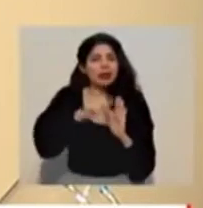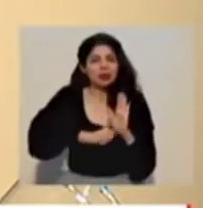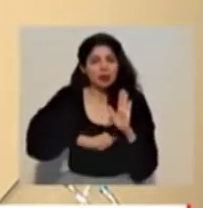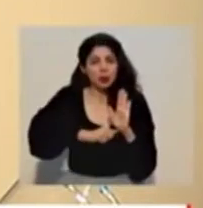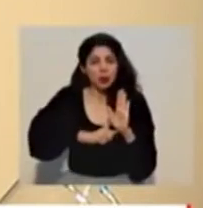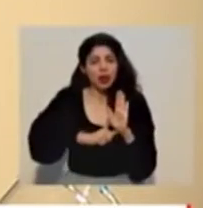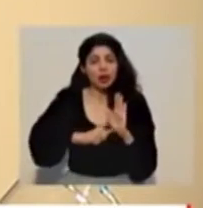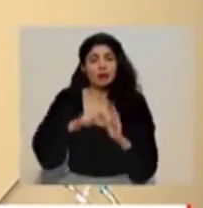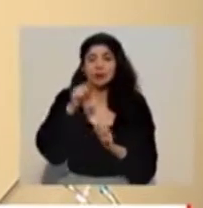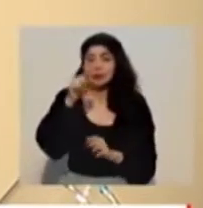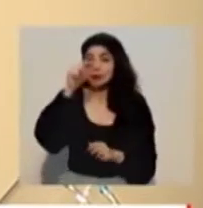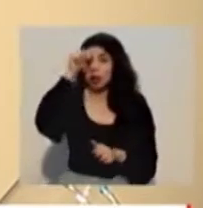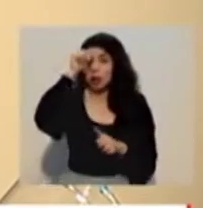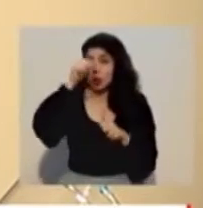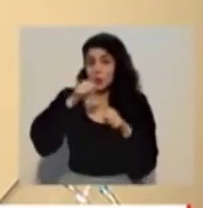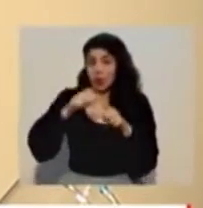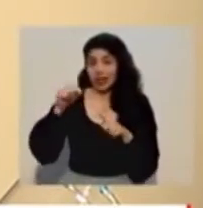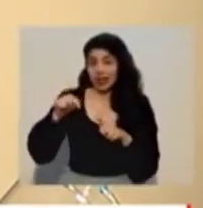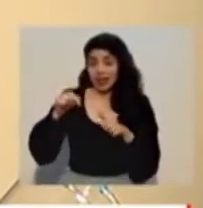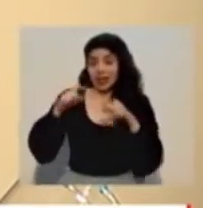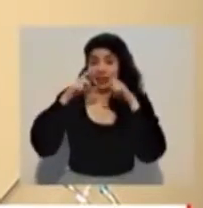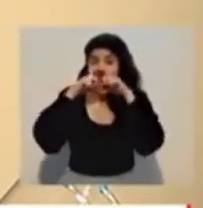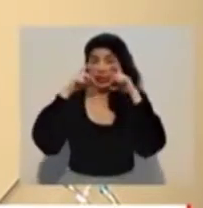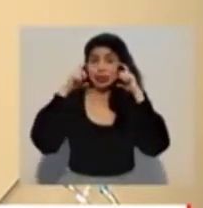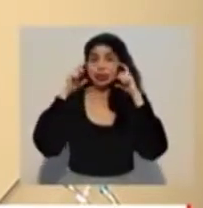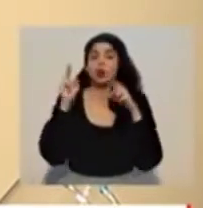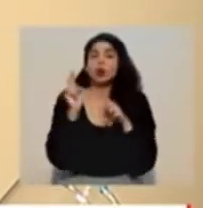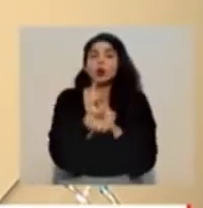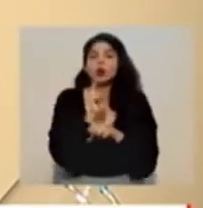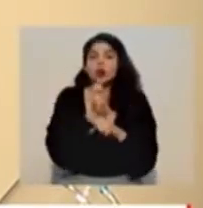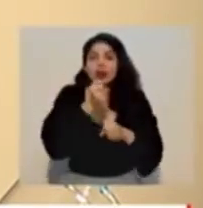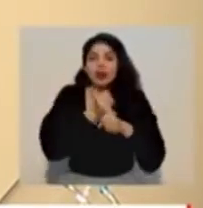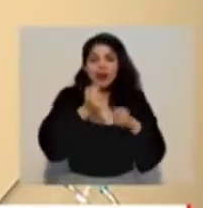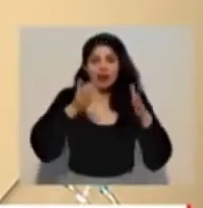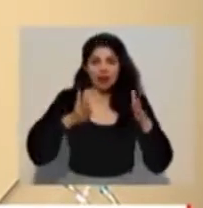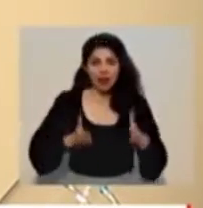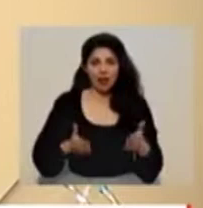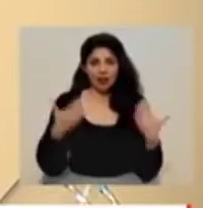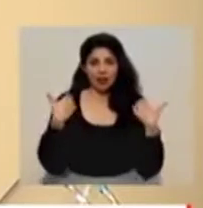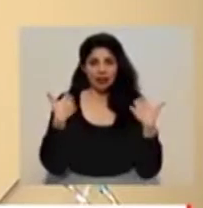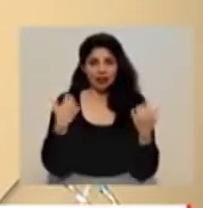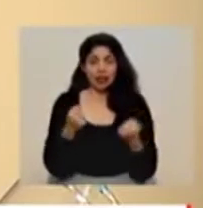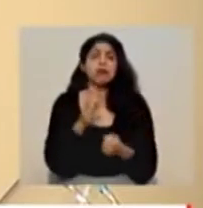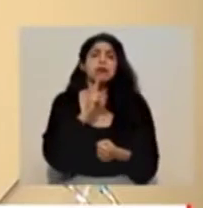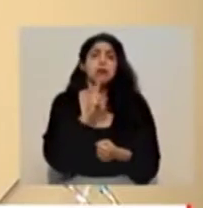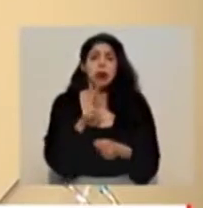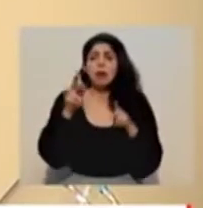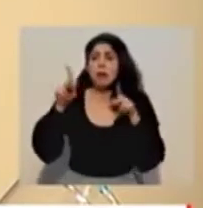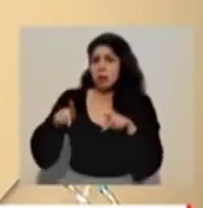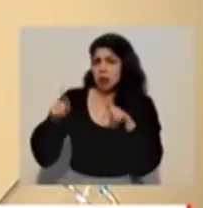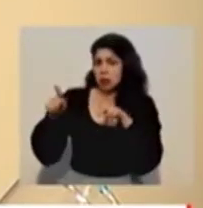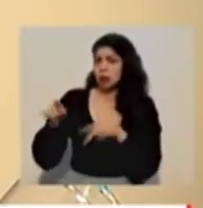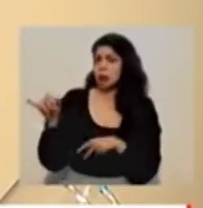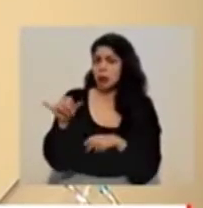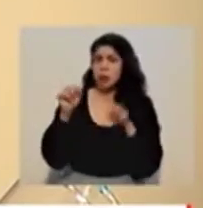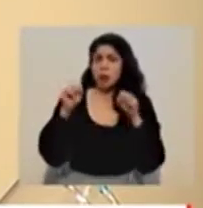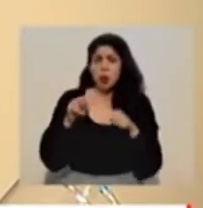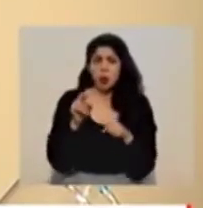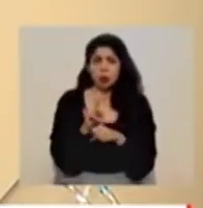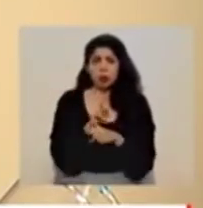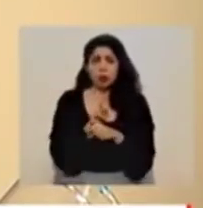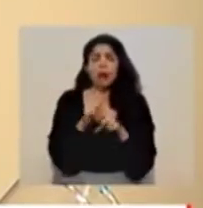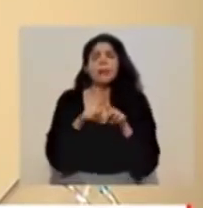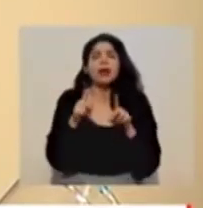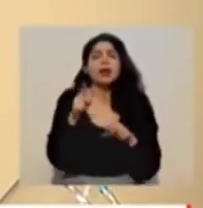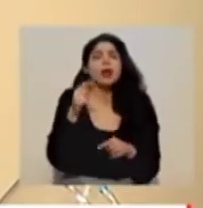que recordemos que estas generalmente las usa el personal de salud. Es cierto que la gente pues también puede utilizarlas,